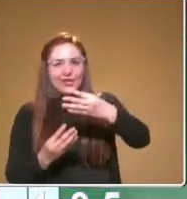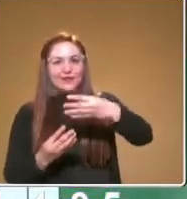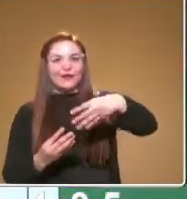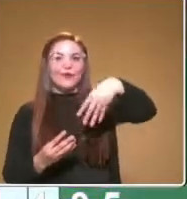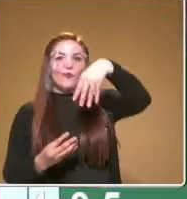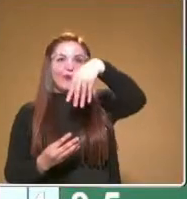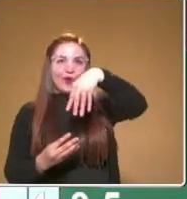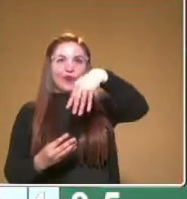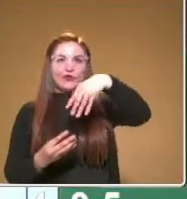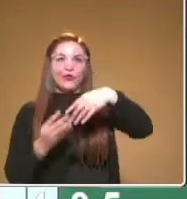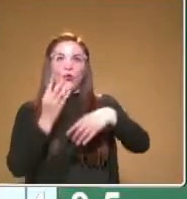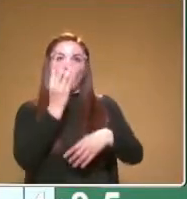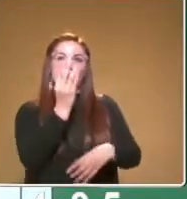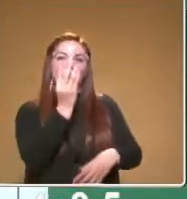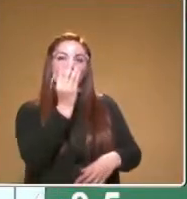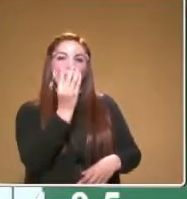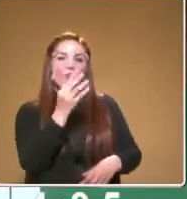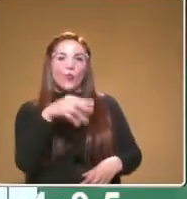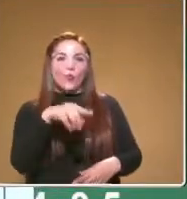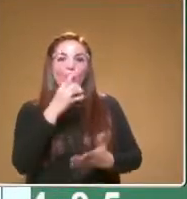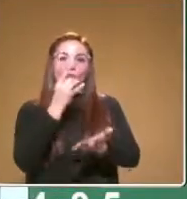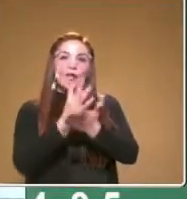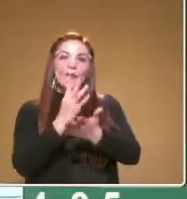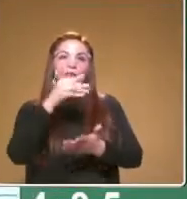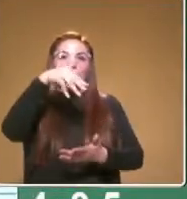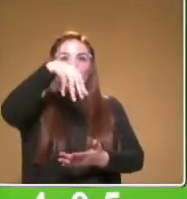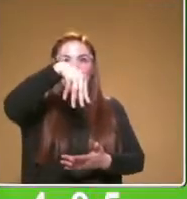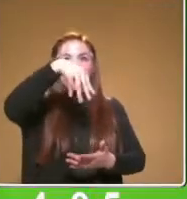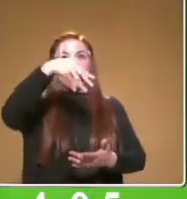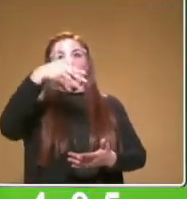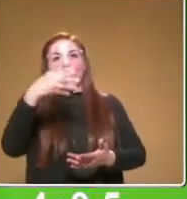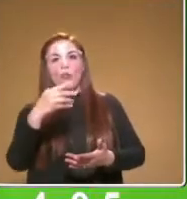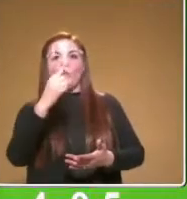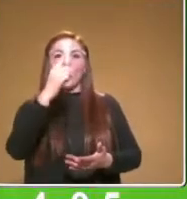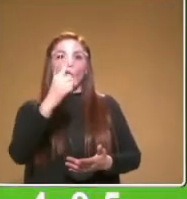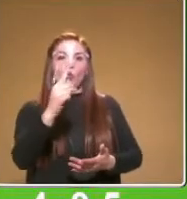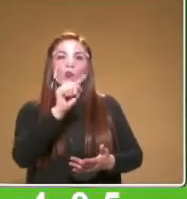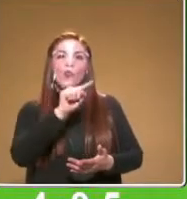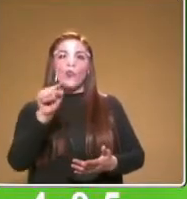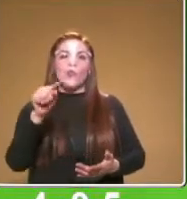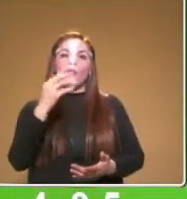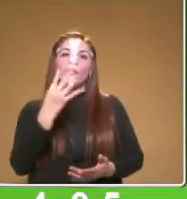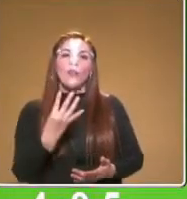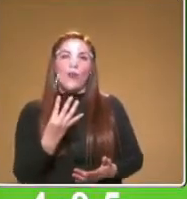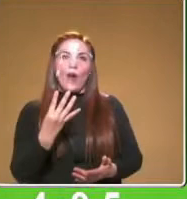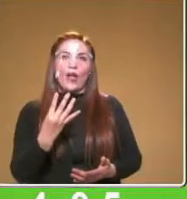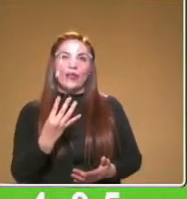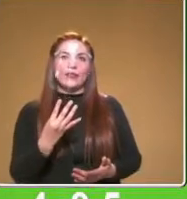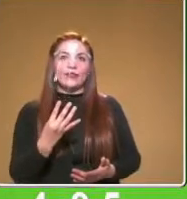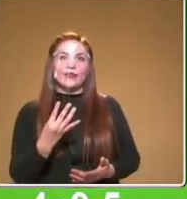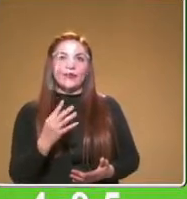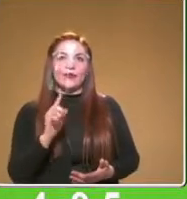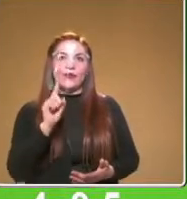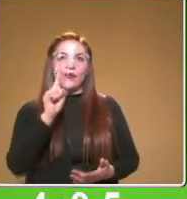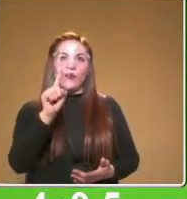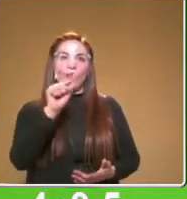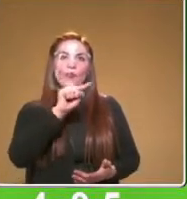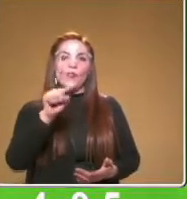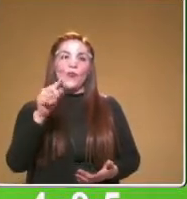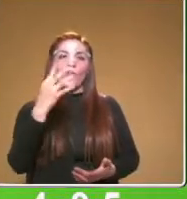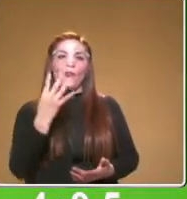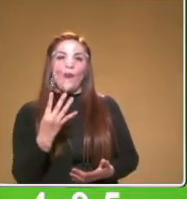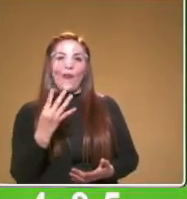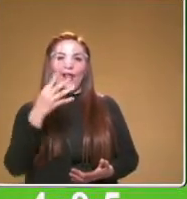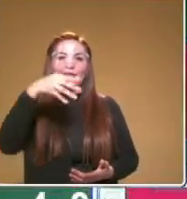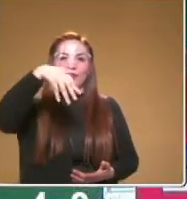Entonces avanzó una parte de ¿cuánto? Cuatro. De cuatro. Entonces avanzó un cuarto de